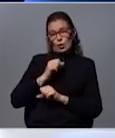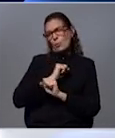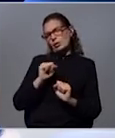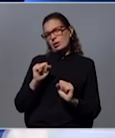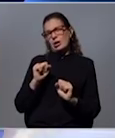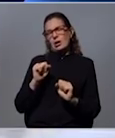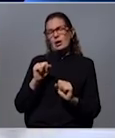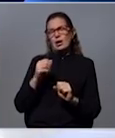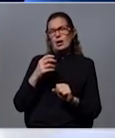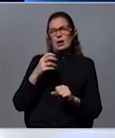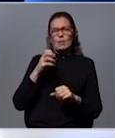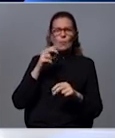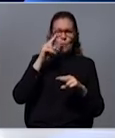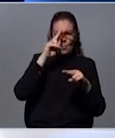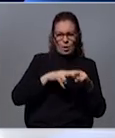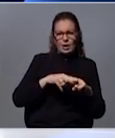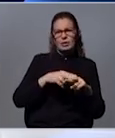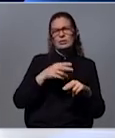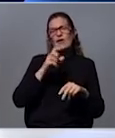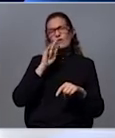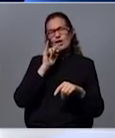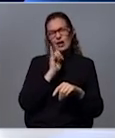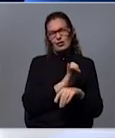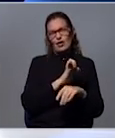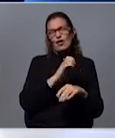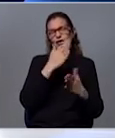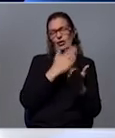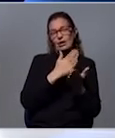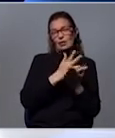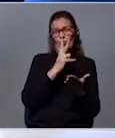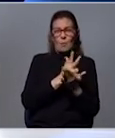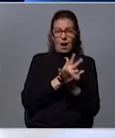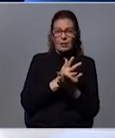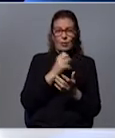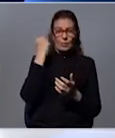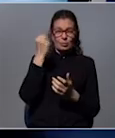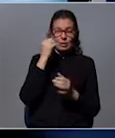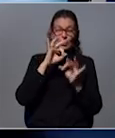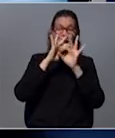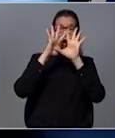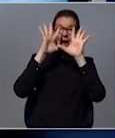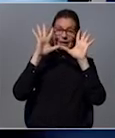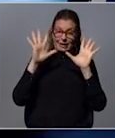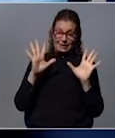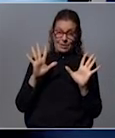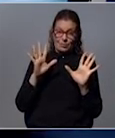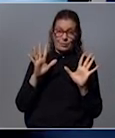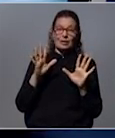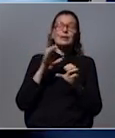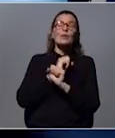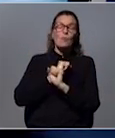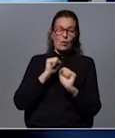la pena la pena perpetua es violatoria de los derechos humanos fundamentales aclaramos en la reforma constitucional que se